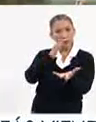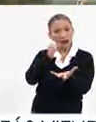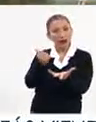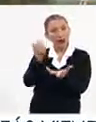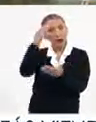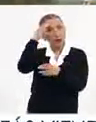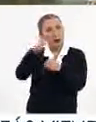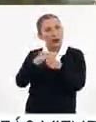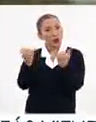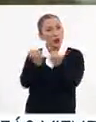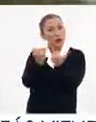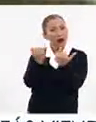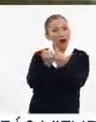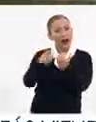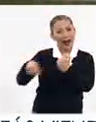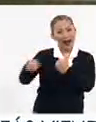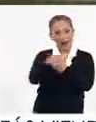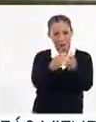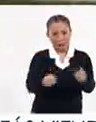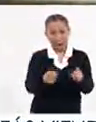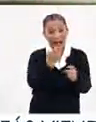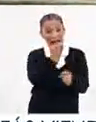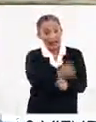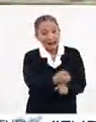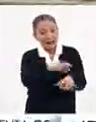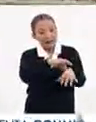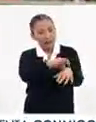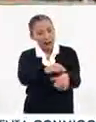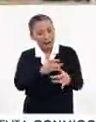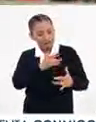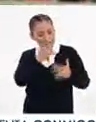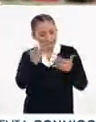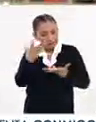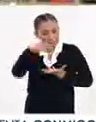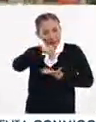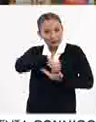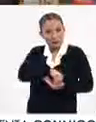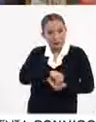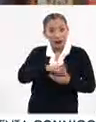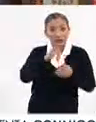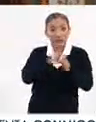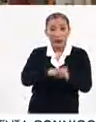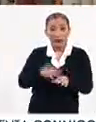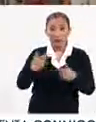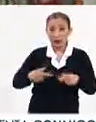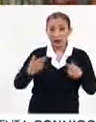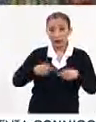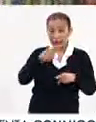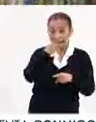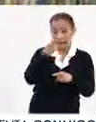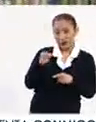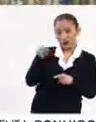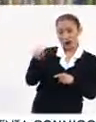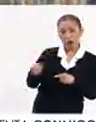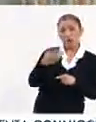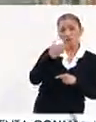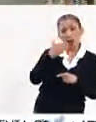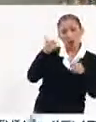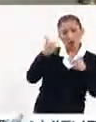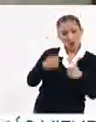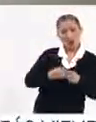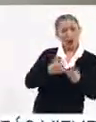como de la música. Esta materialidad es sensibilidad pura. Los más impacientes le decían, un buen